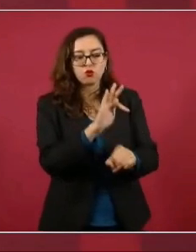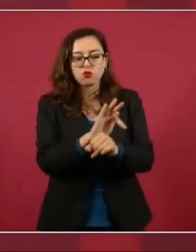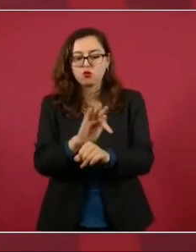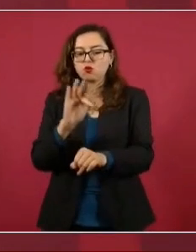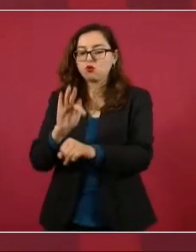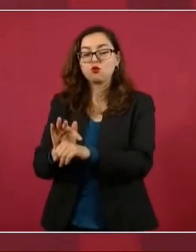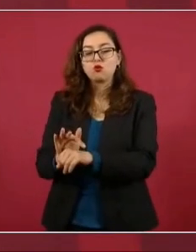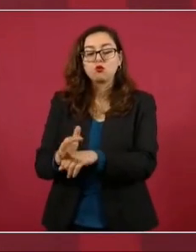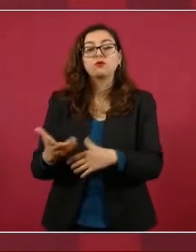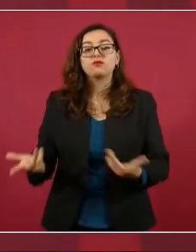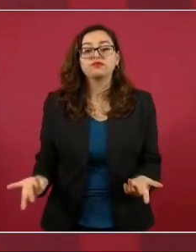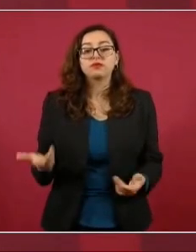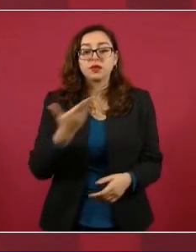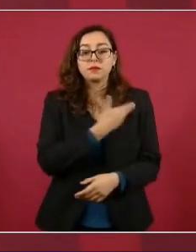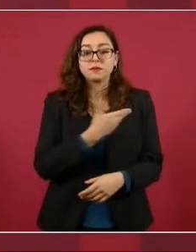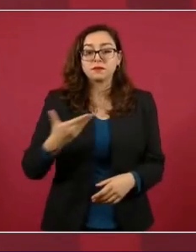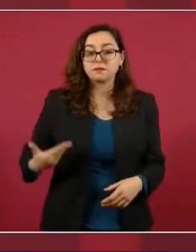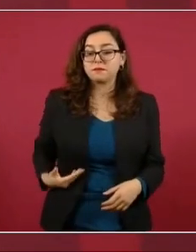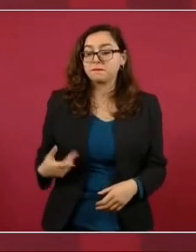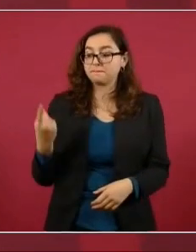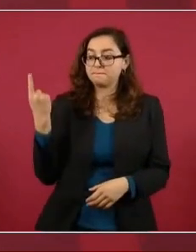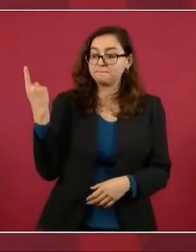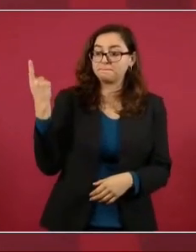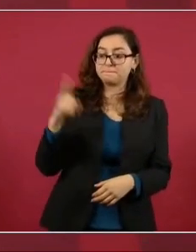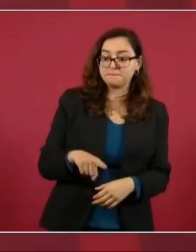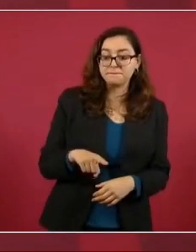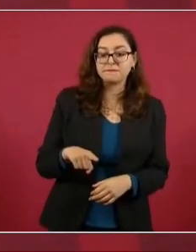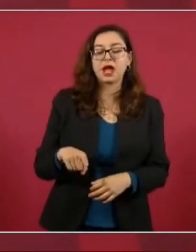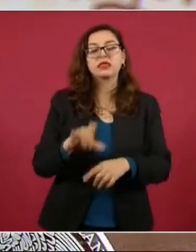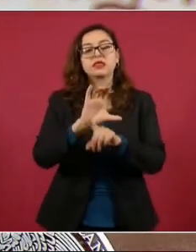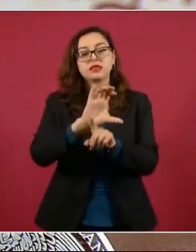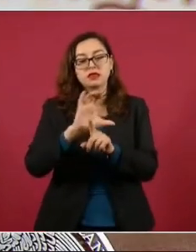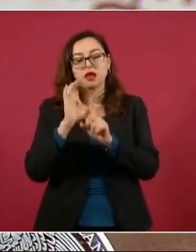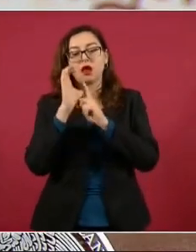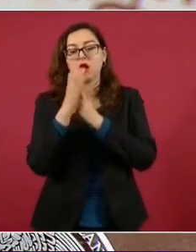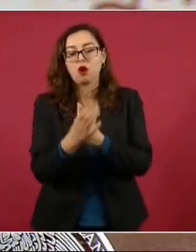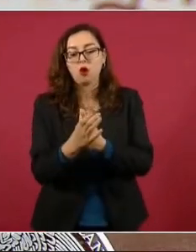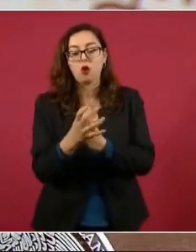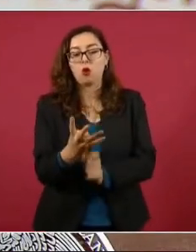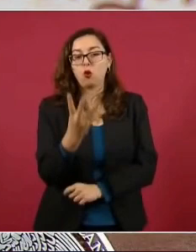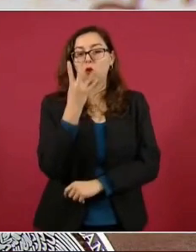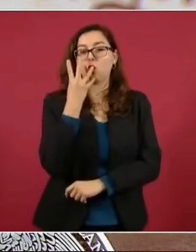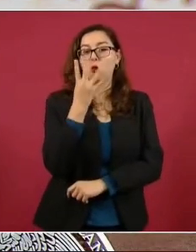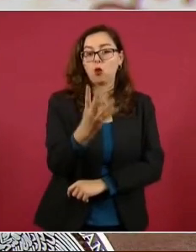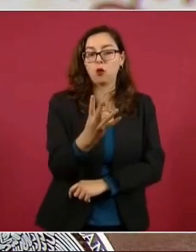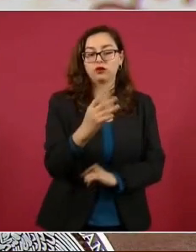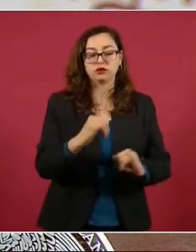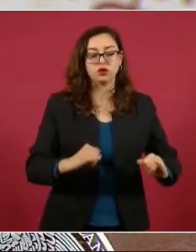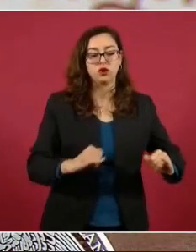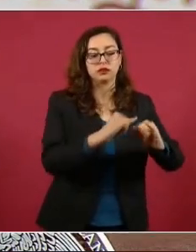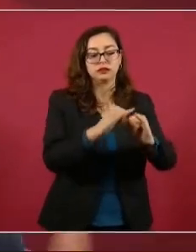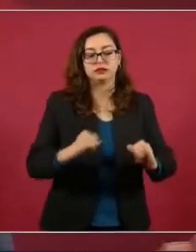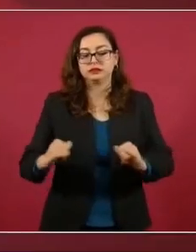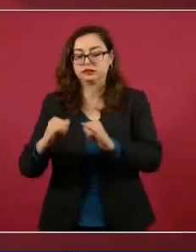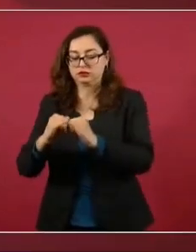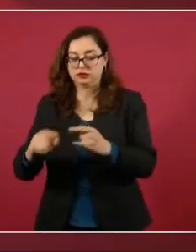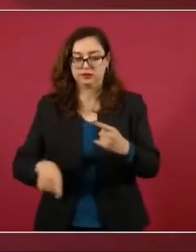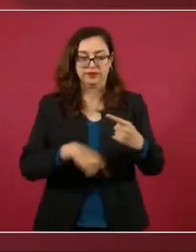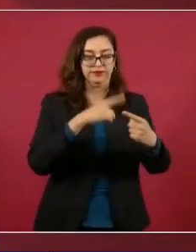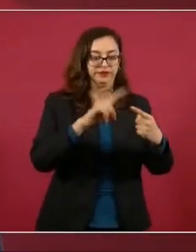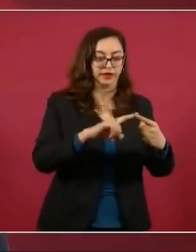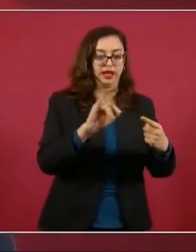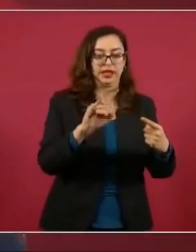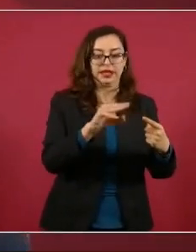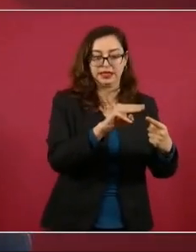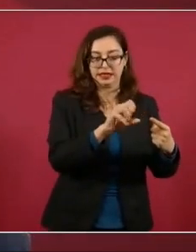presidente estableció un comité de 4 instituciones que se le llama el Comité de Nueva Normalidad. Lo encabeza el IMSS, aquí